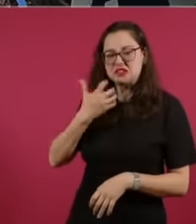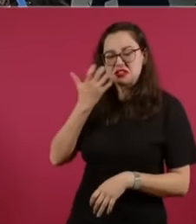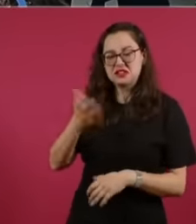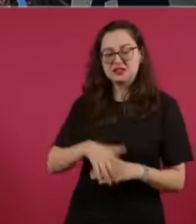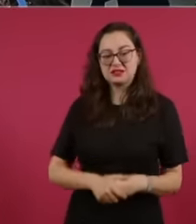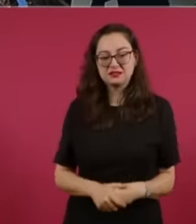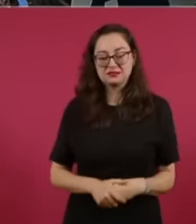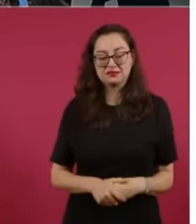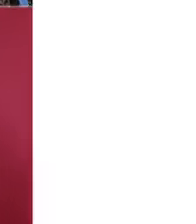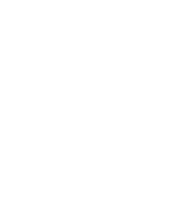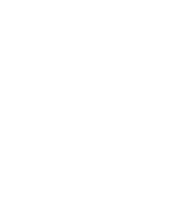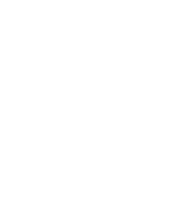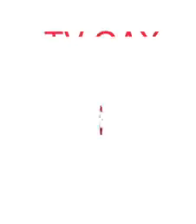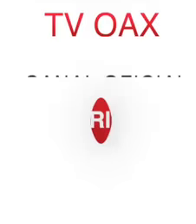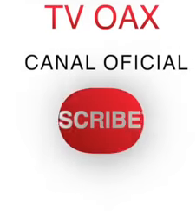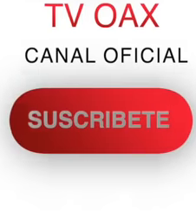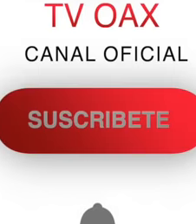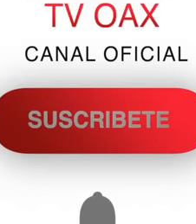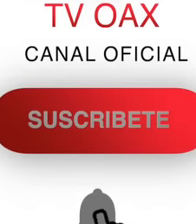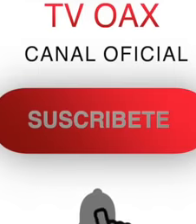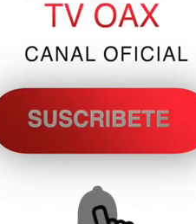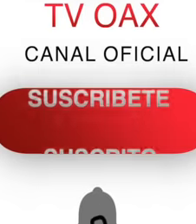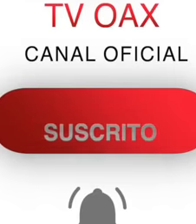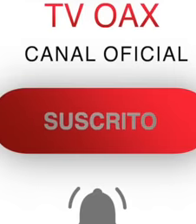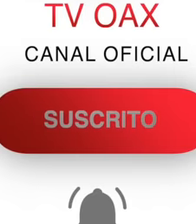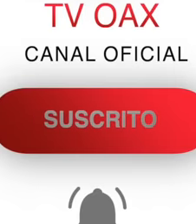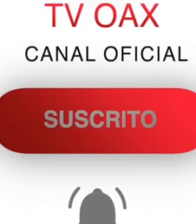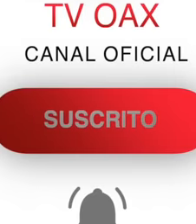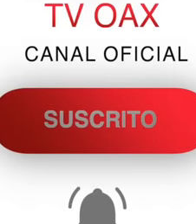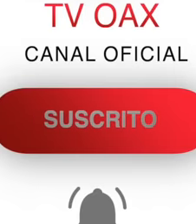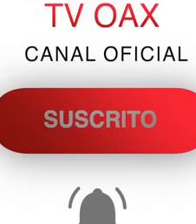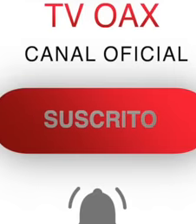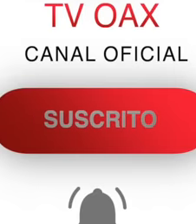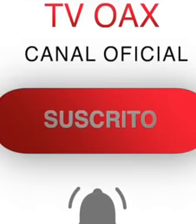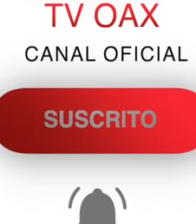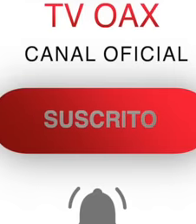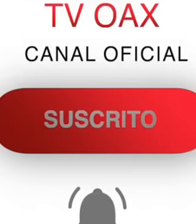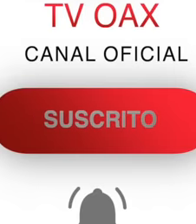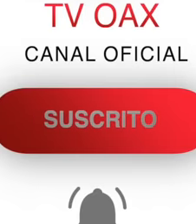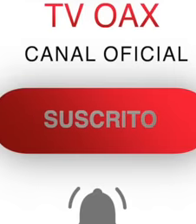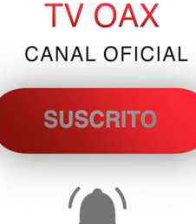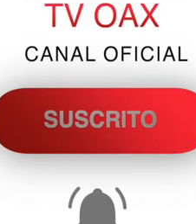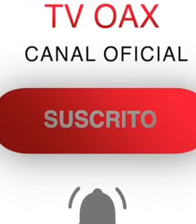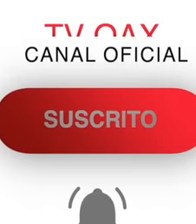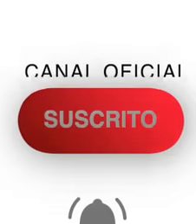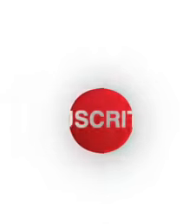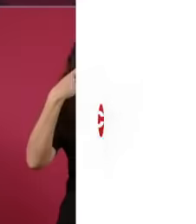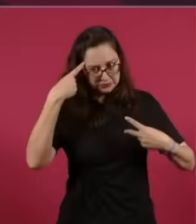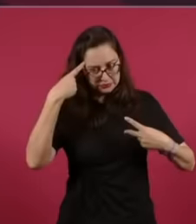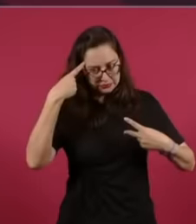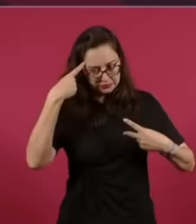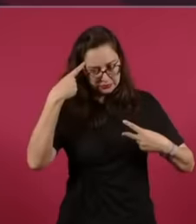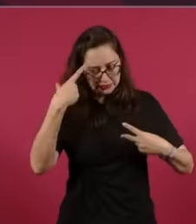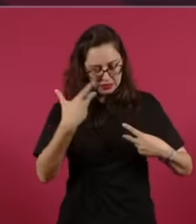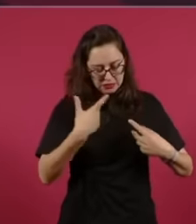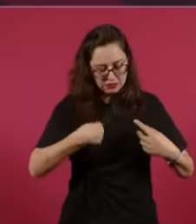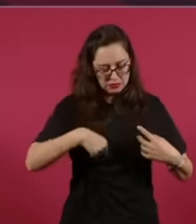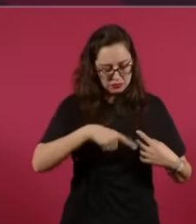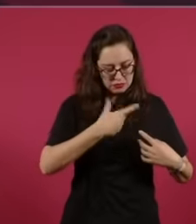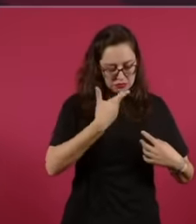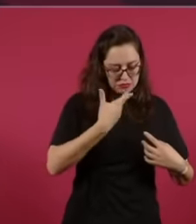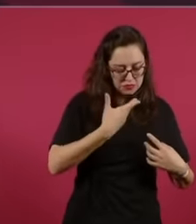En vez de hacer un análisis, una reflexión, un diagnóstico,